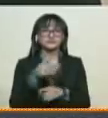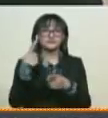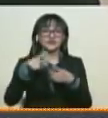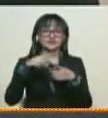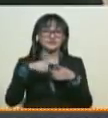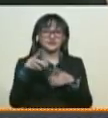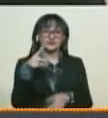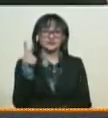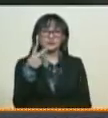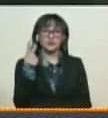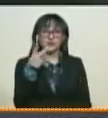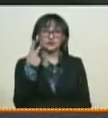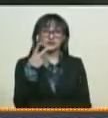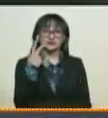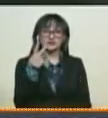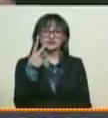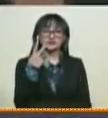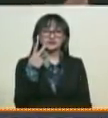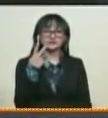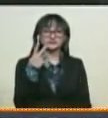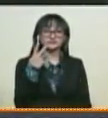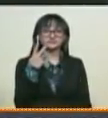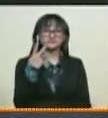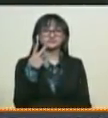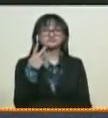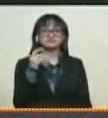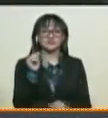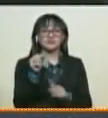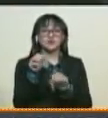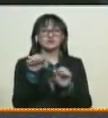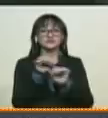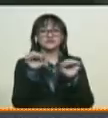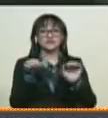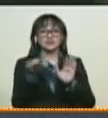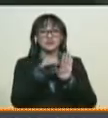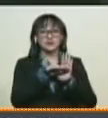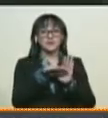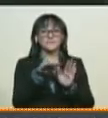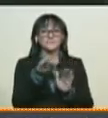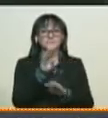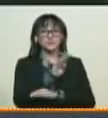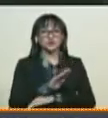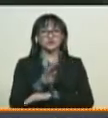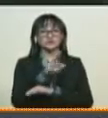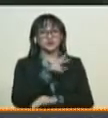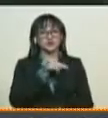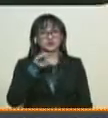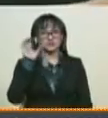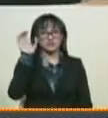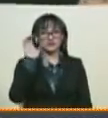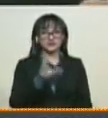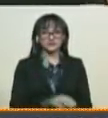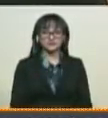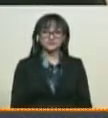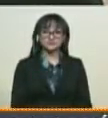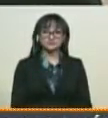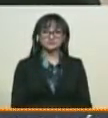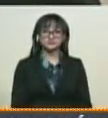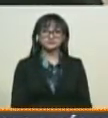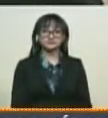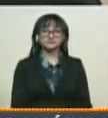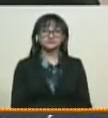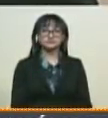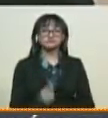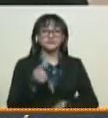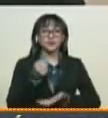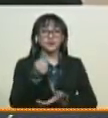en las distintas políticas previstas dentro del sistema de protección del carnet de la patria. Por ejemplo, el